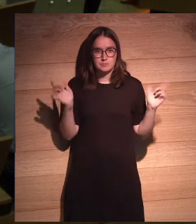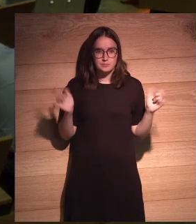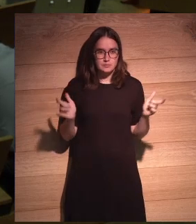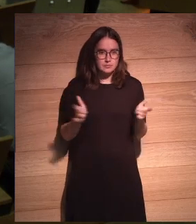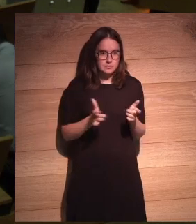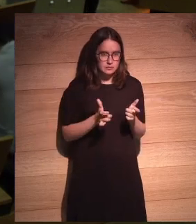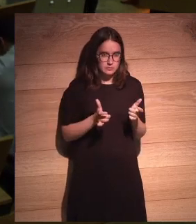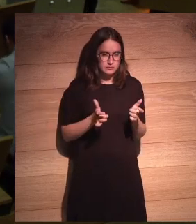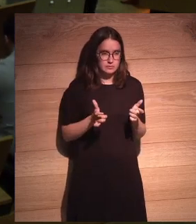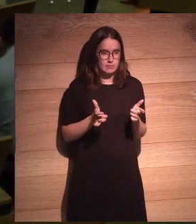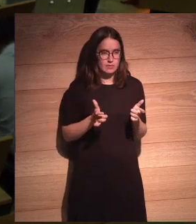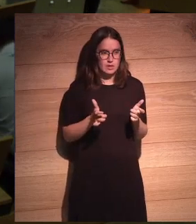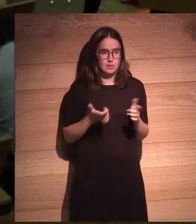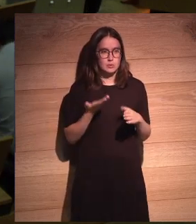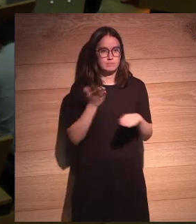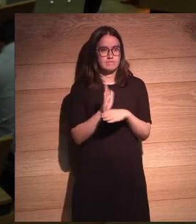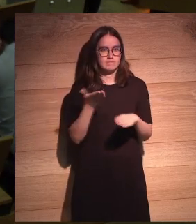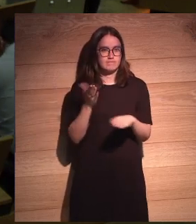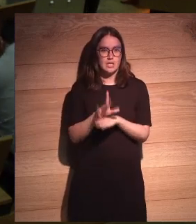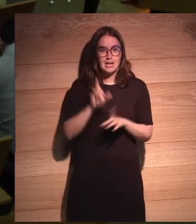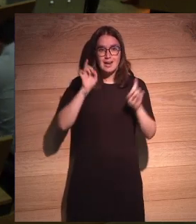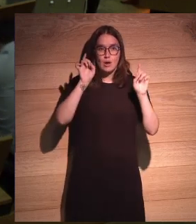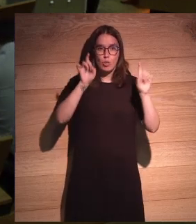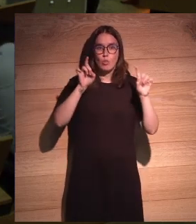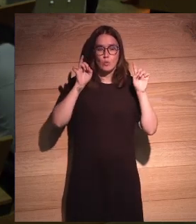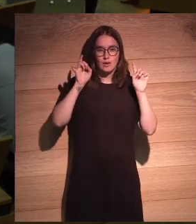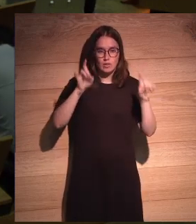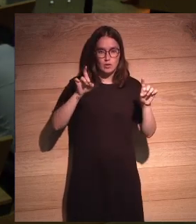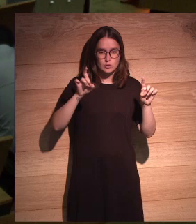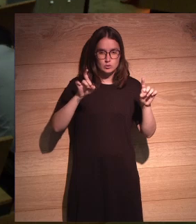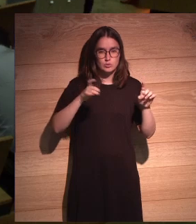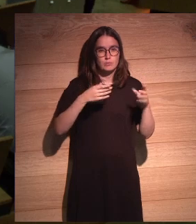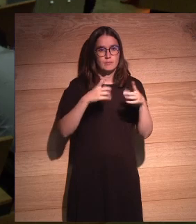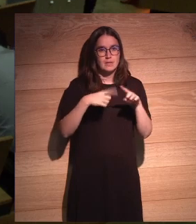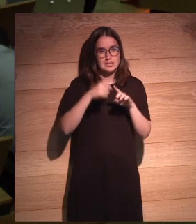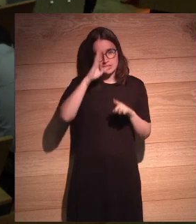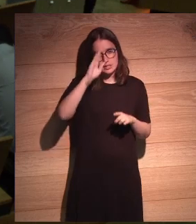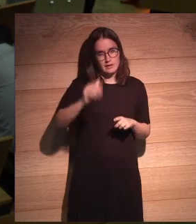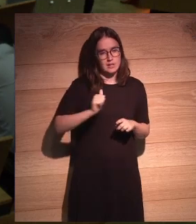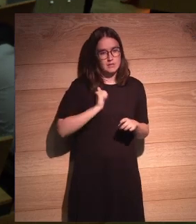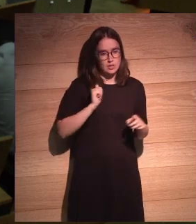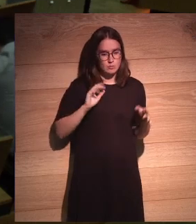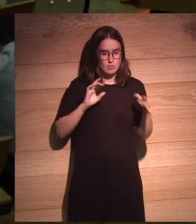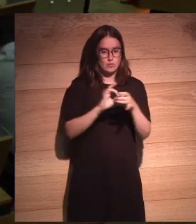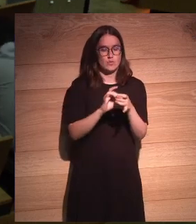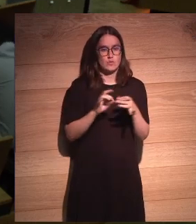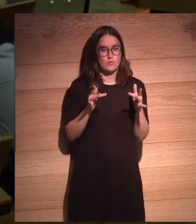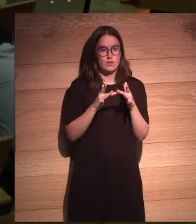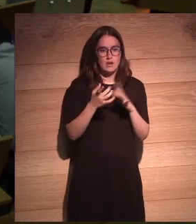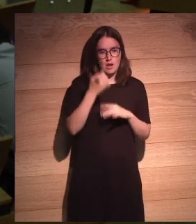reduciendo y vamos presentando la educación con la inteligencia artificial en una relación